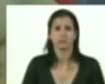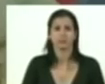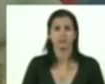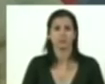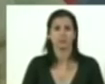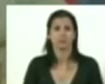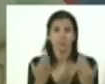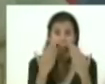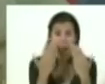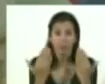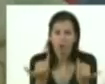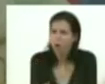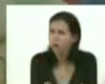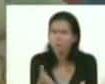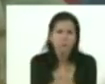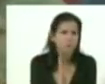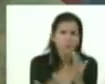estamos en presencia